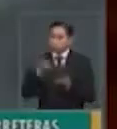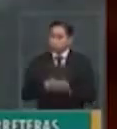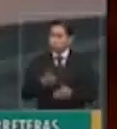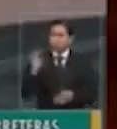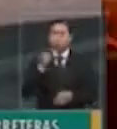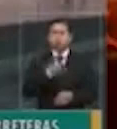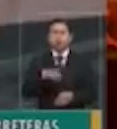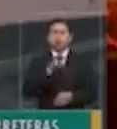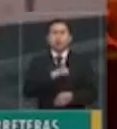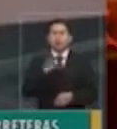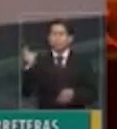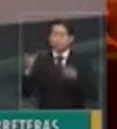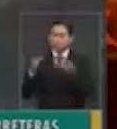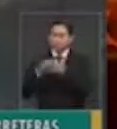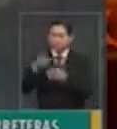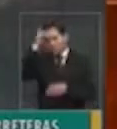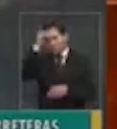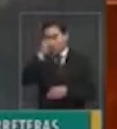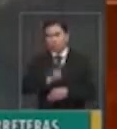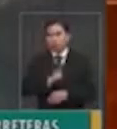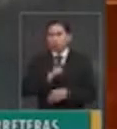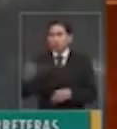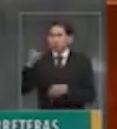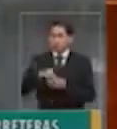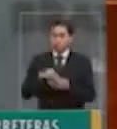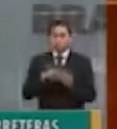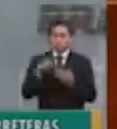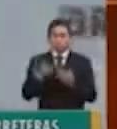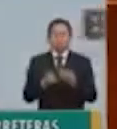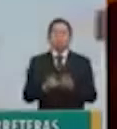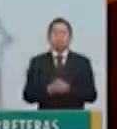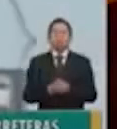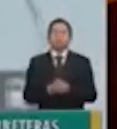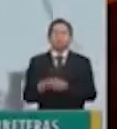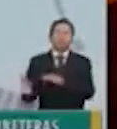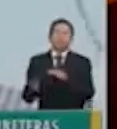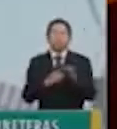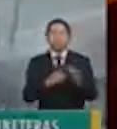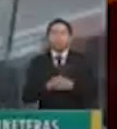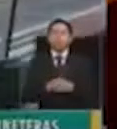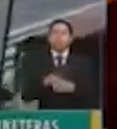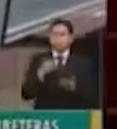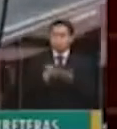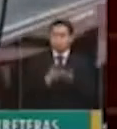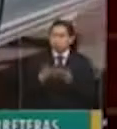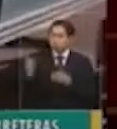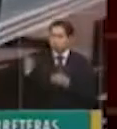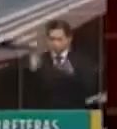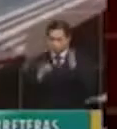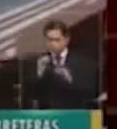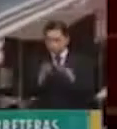llegar tanto a los países que están más en el Océano Pacífico, tanto con los países que están en el Océano